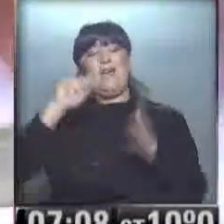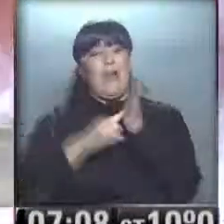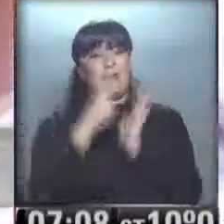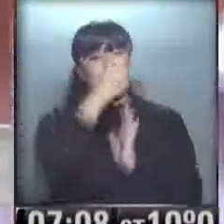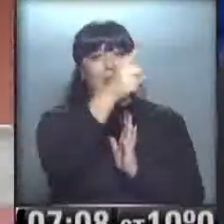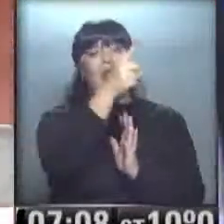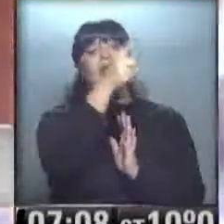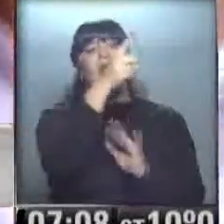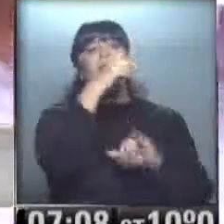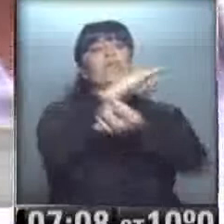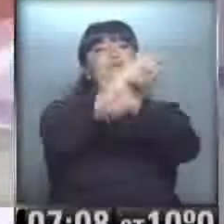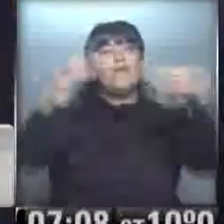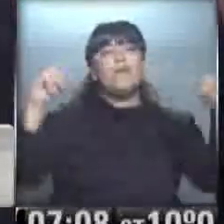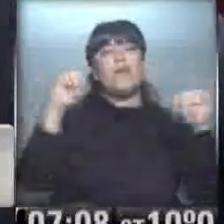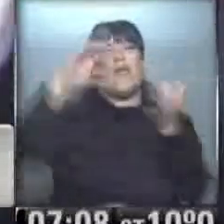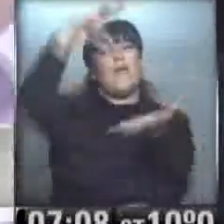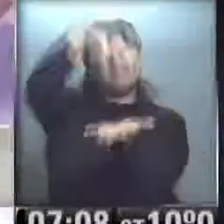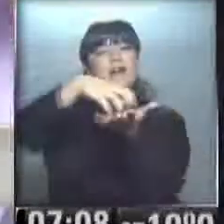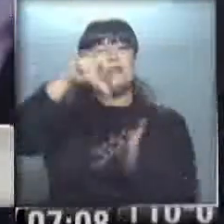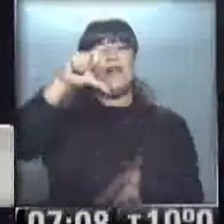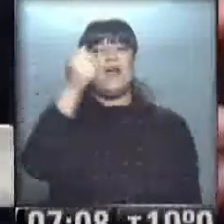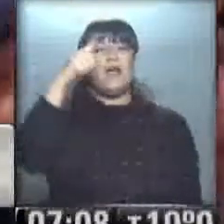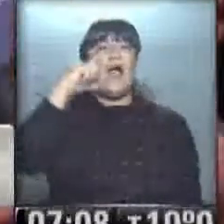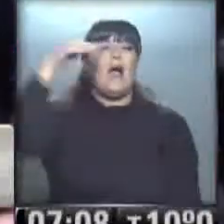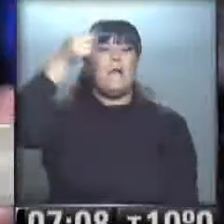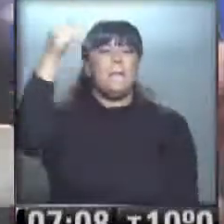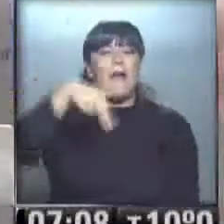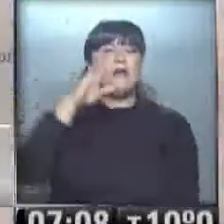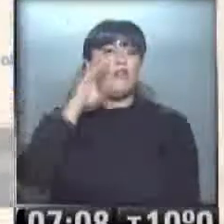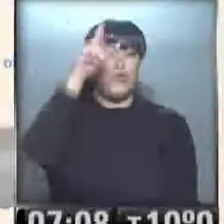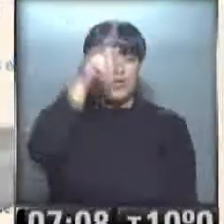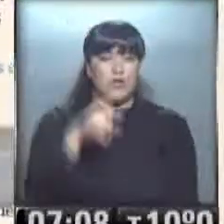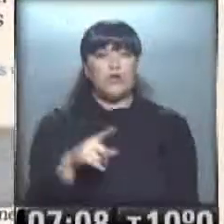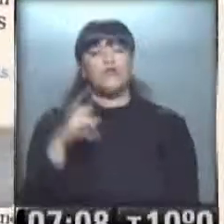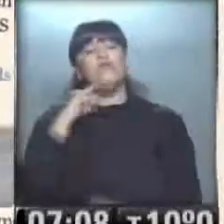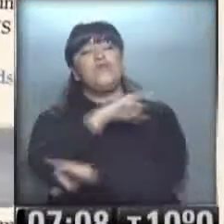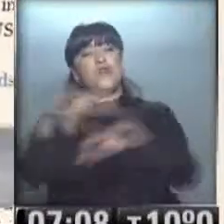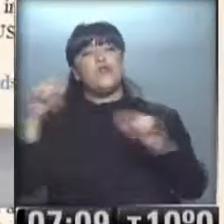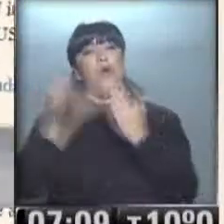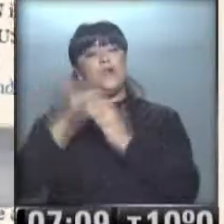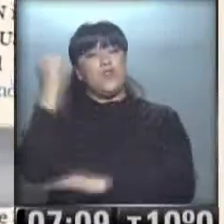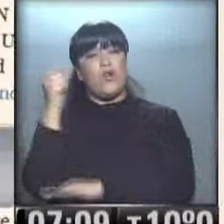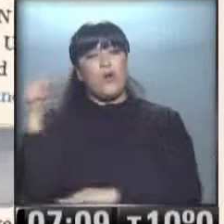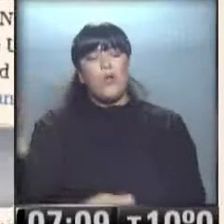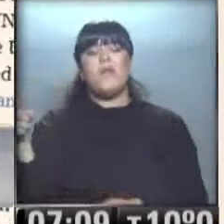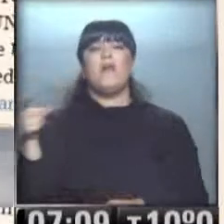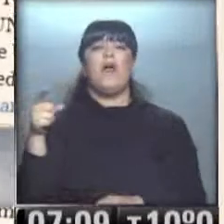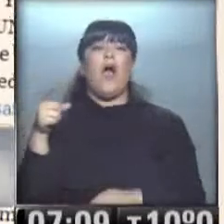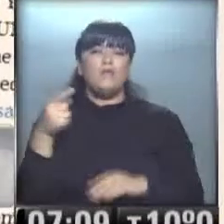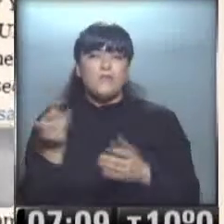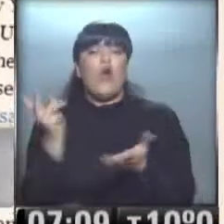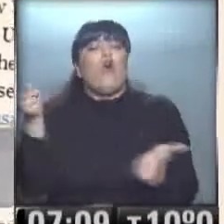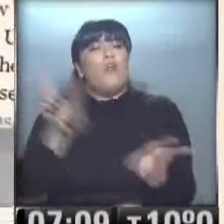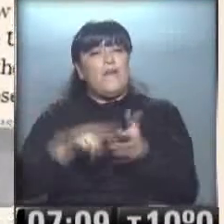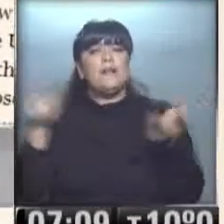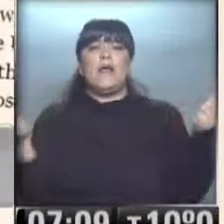ubicó su base en las Islas Caimán para evitar el pago de impuestos en los Estados Unidos, denunció el ministro, quien el viernes participará de una nueva